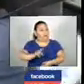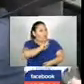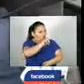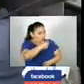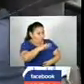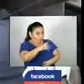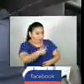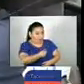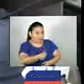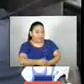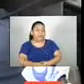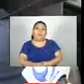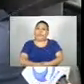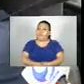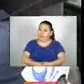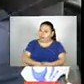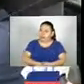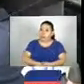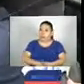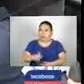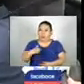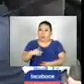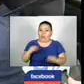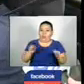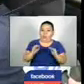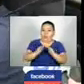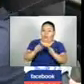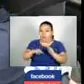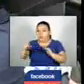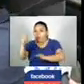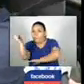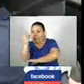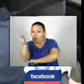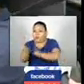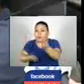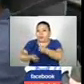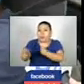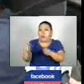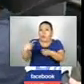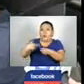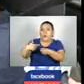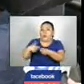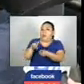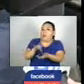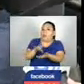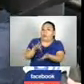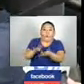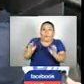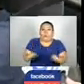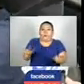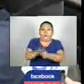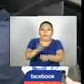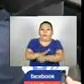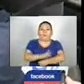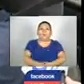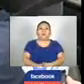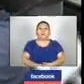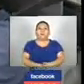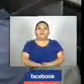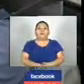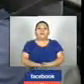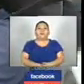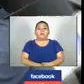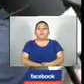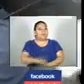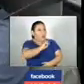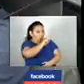ustedes como usuarios? Claro que sí, sí, casi no salimos, solo de emergencia nada más por no gastar mucho, porque no alcanzamos ya.